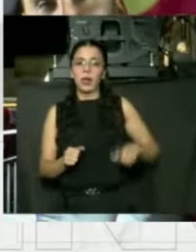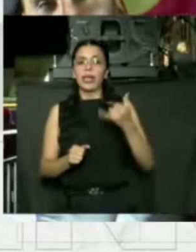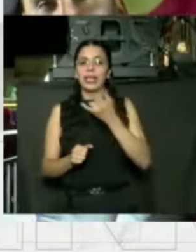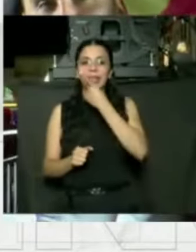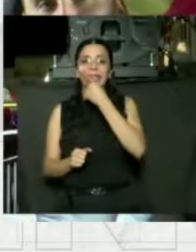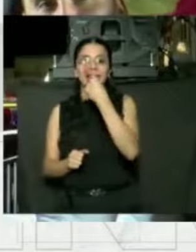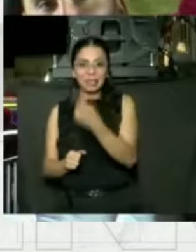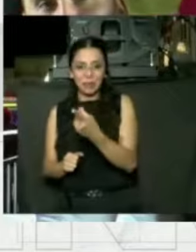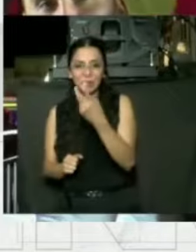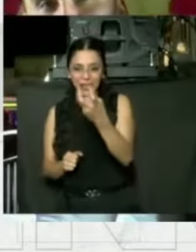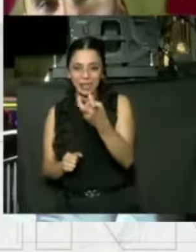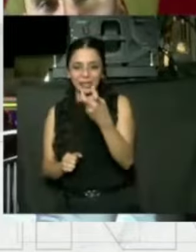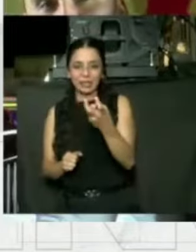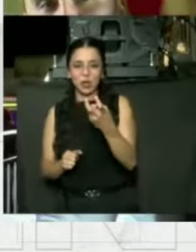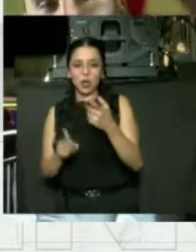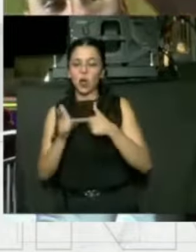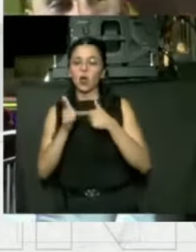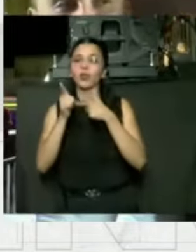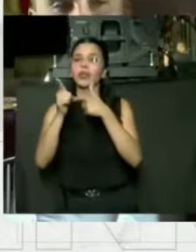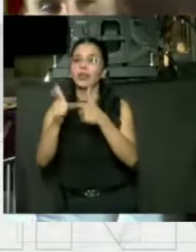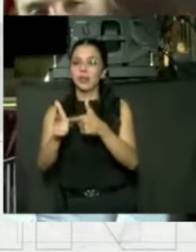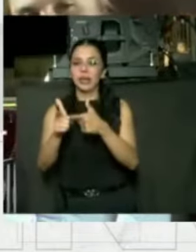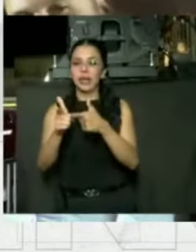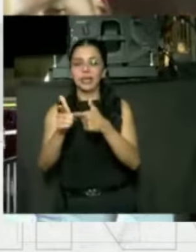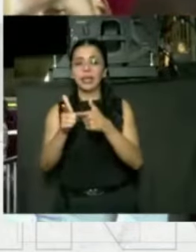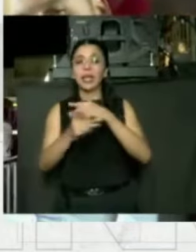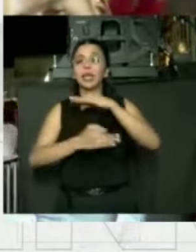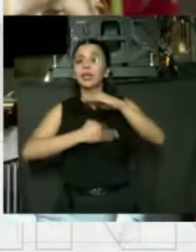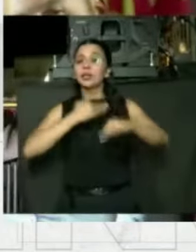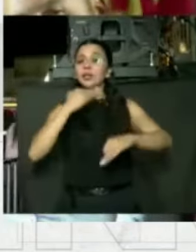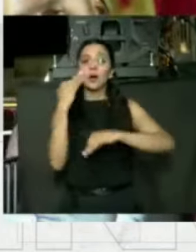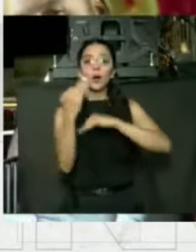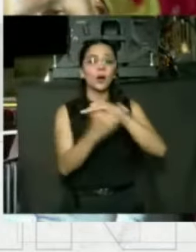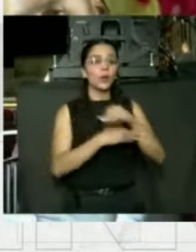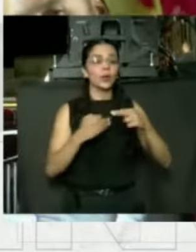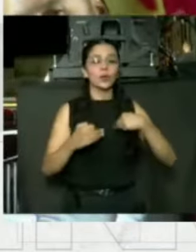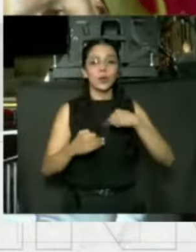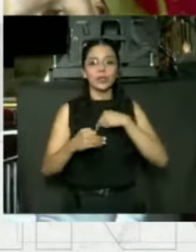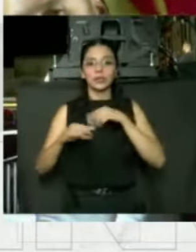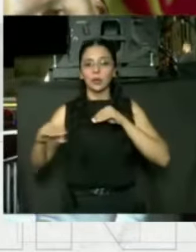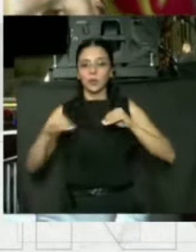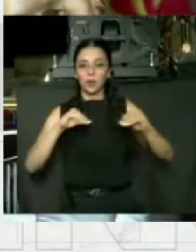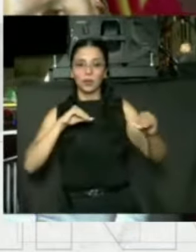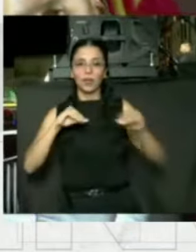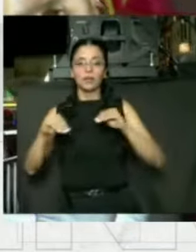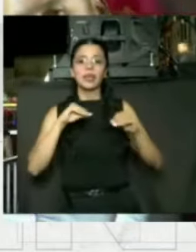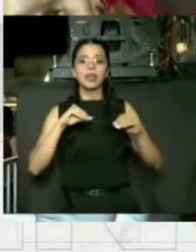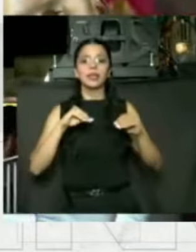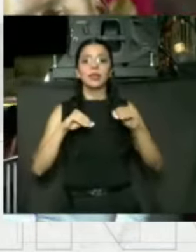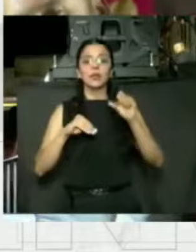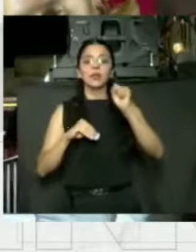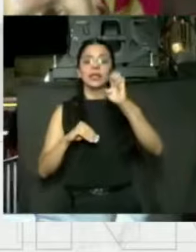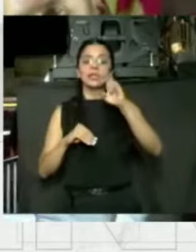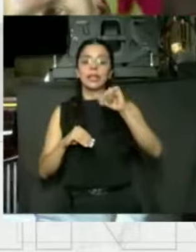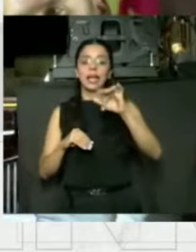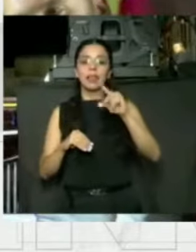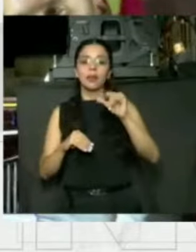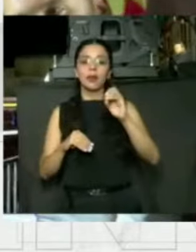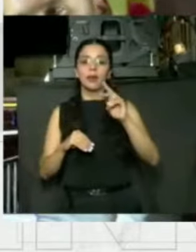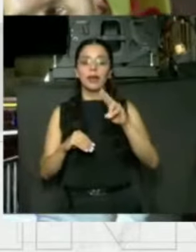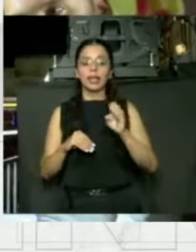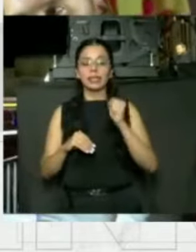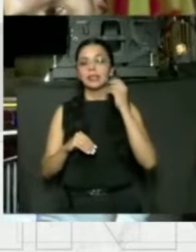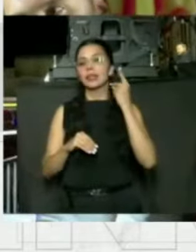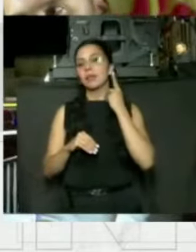a haber continuidad, es que todos los que somos de nuestro movimiento, senadores, diputados,